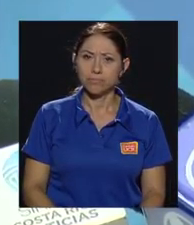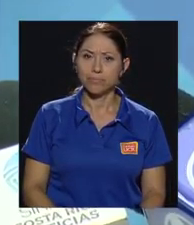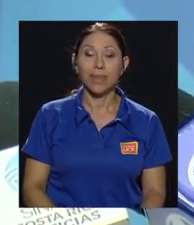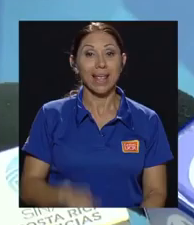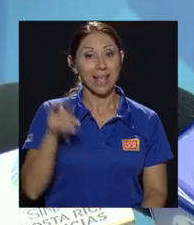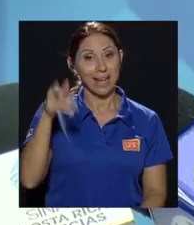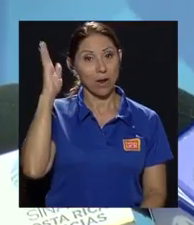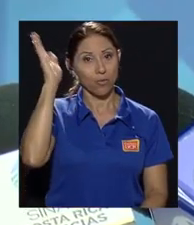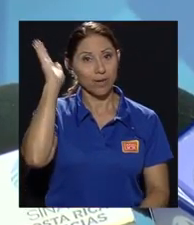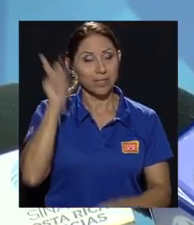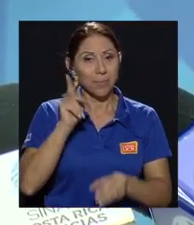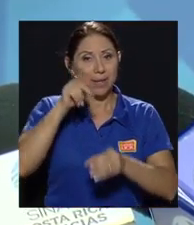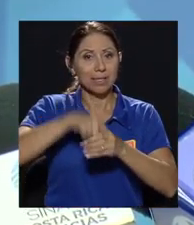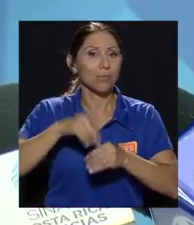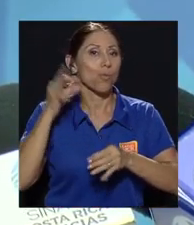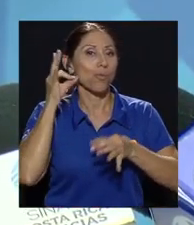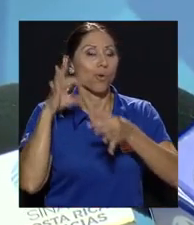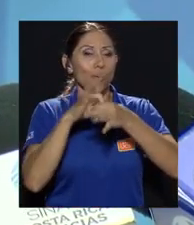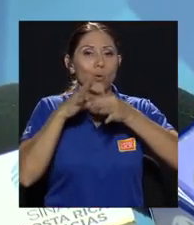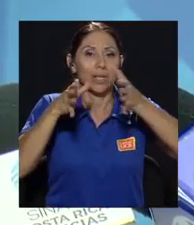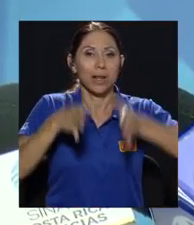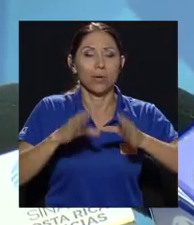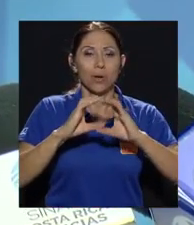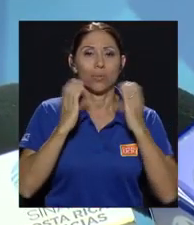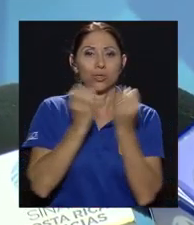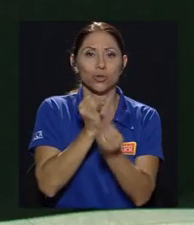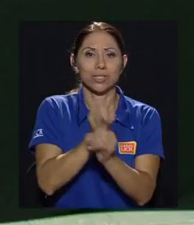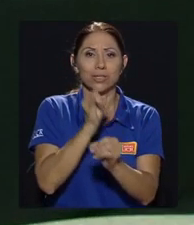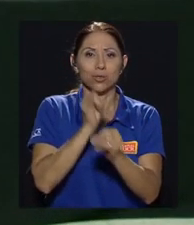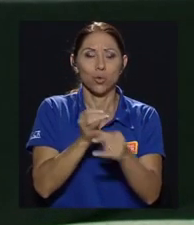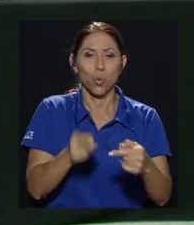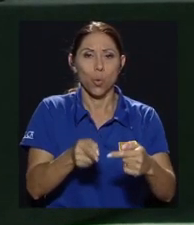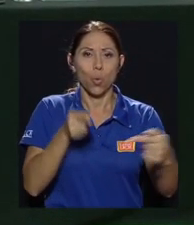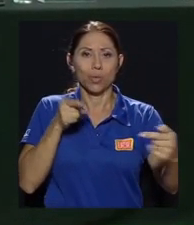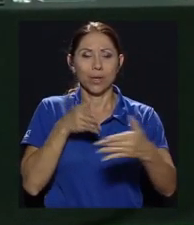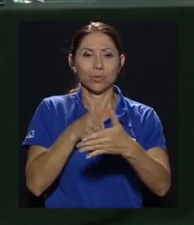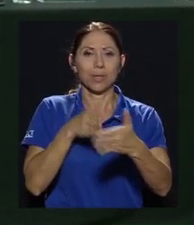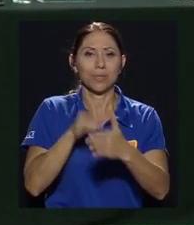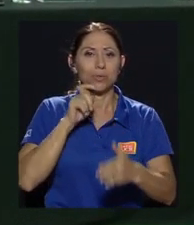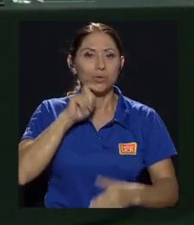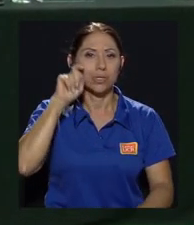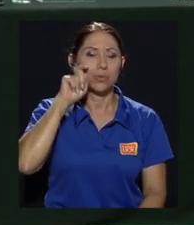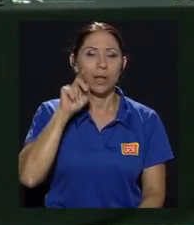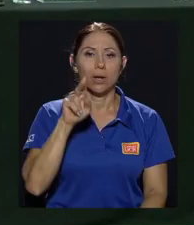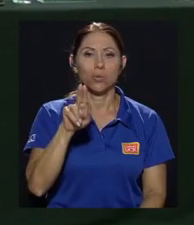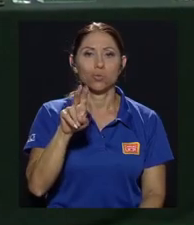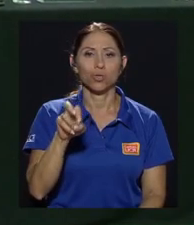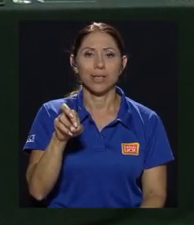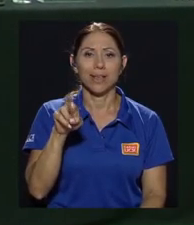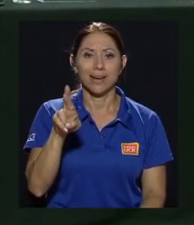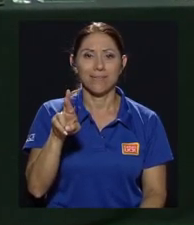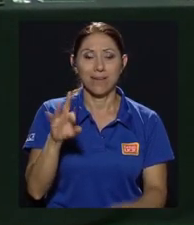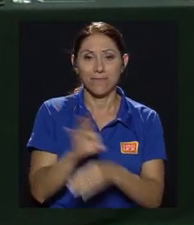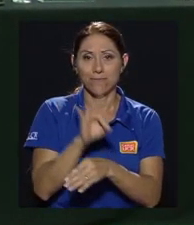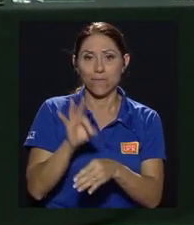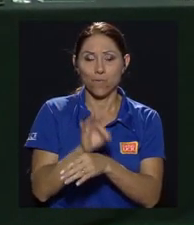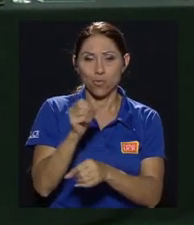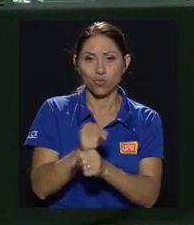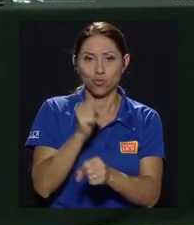la conferencia participó la coordinadora de la Comisión Institucional contra el Hostigamiento Sexual de la UCR, que funciona